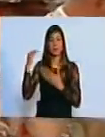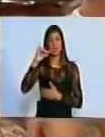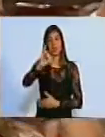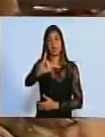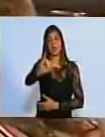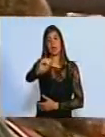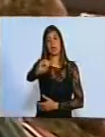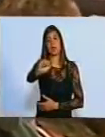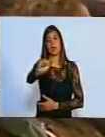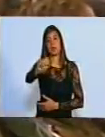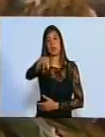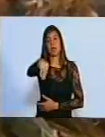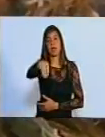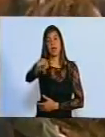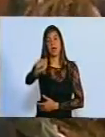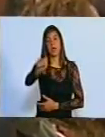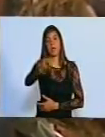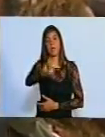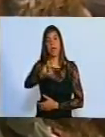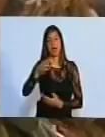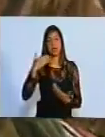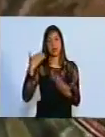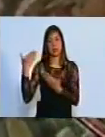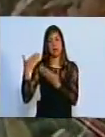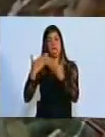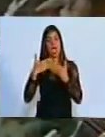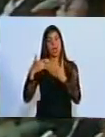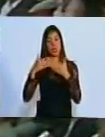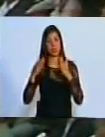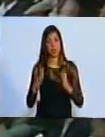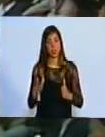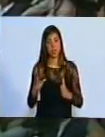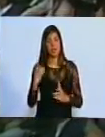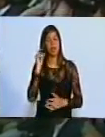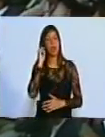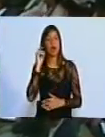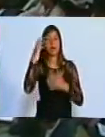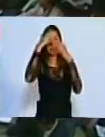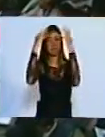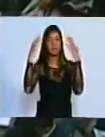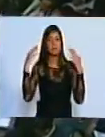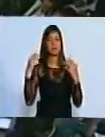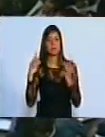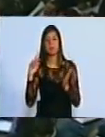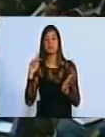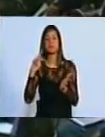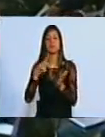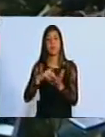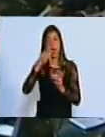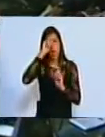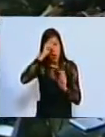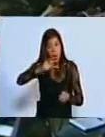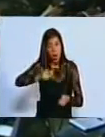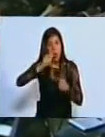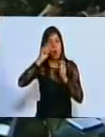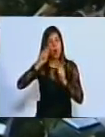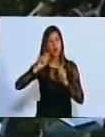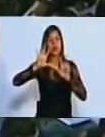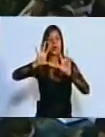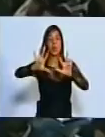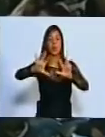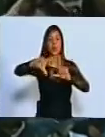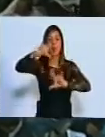Matute, estudiante también, para que en su día rindan honor a la octava estrella de la victoria